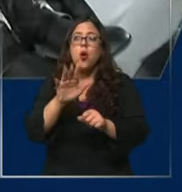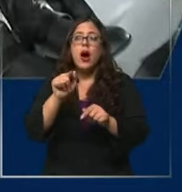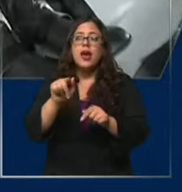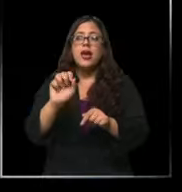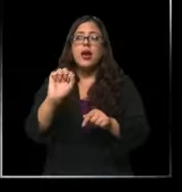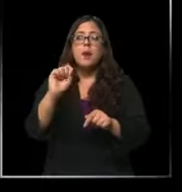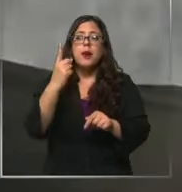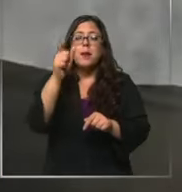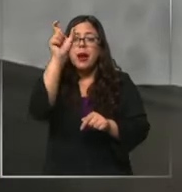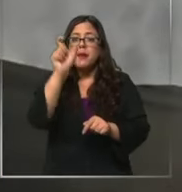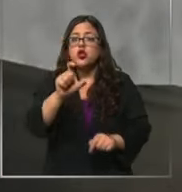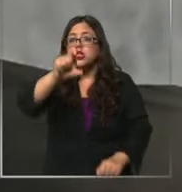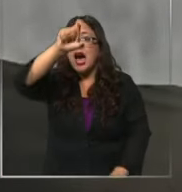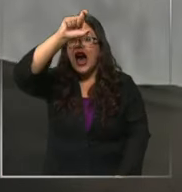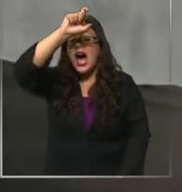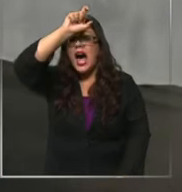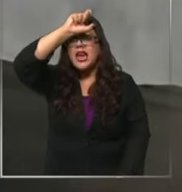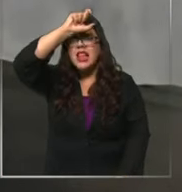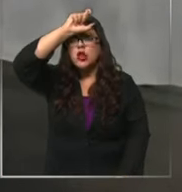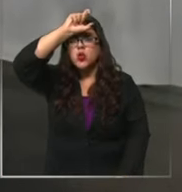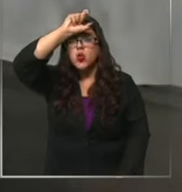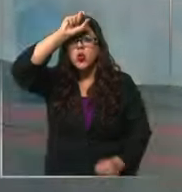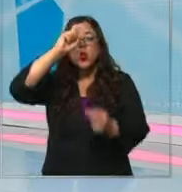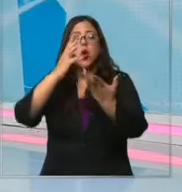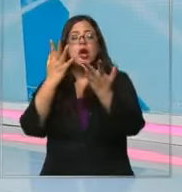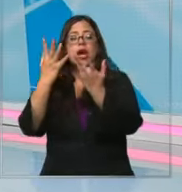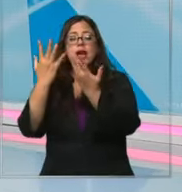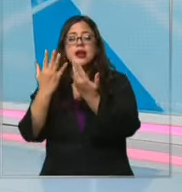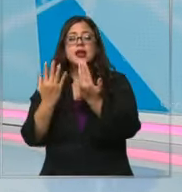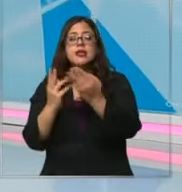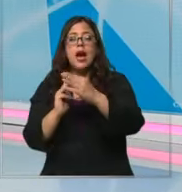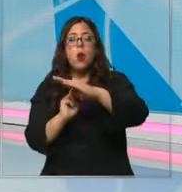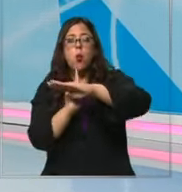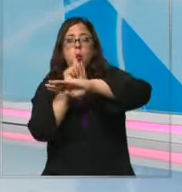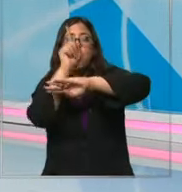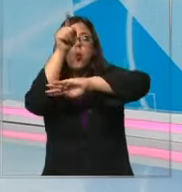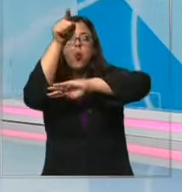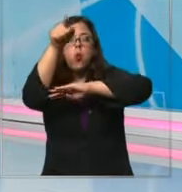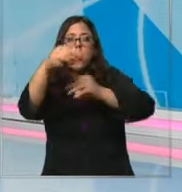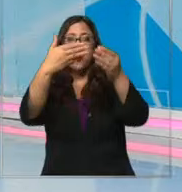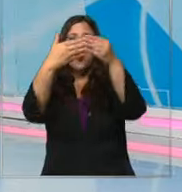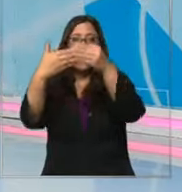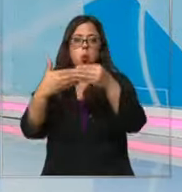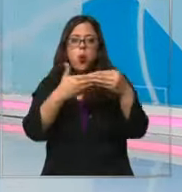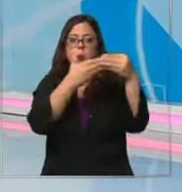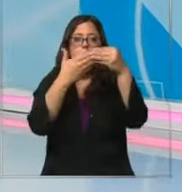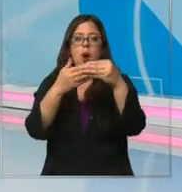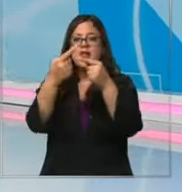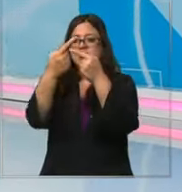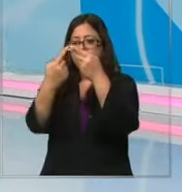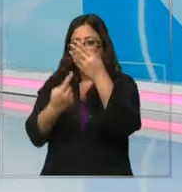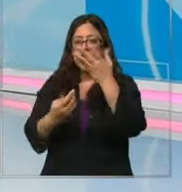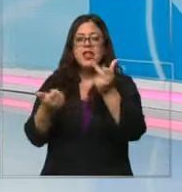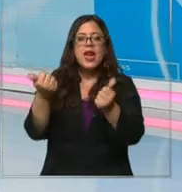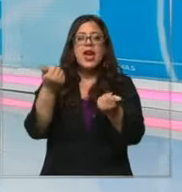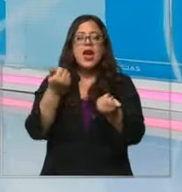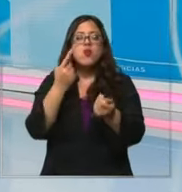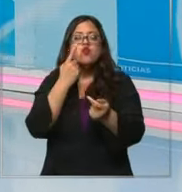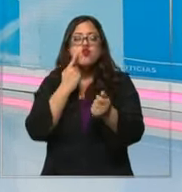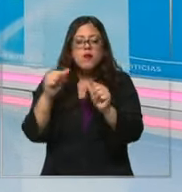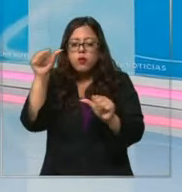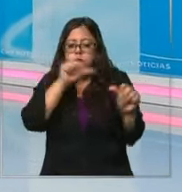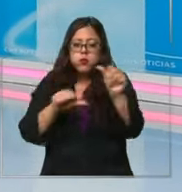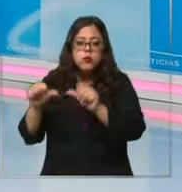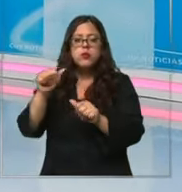primer turco en ir rumbo a la Estación Espacial Internacional y que ahí van a realizar distintos experimentos científicos en la estación. Cada